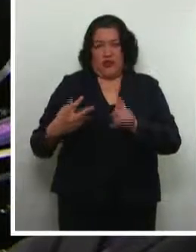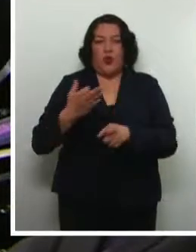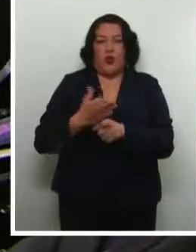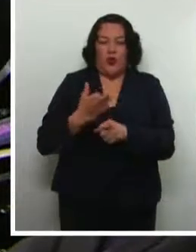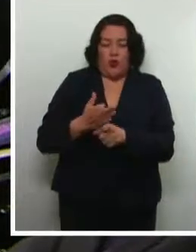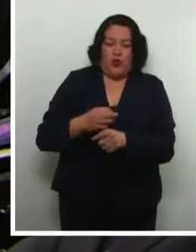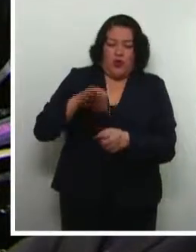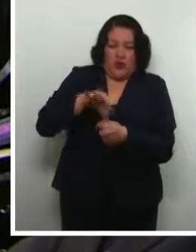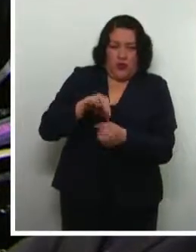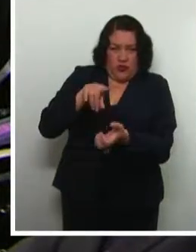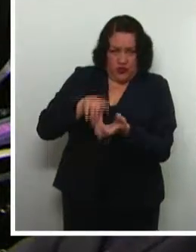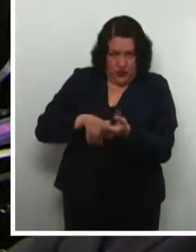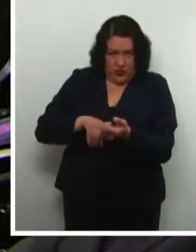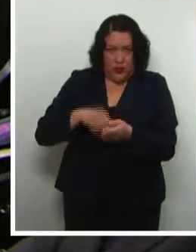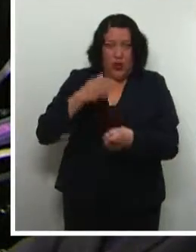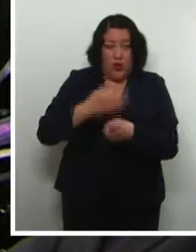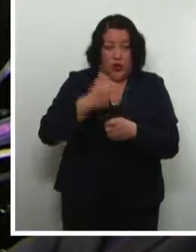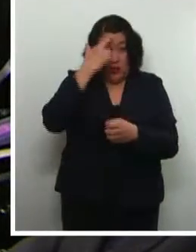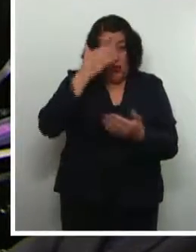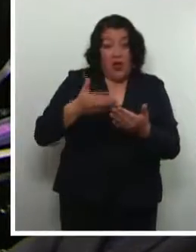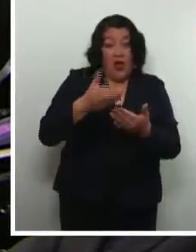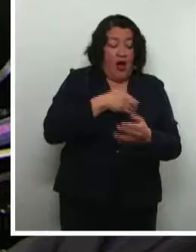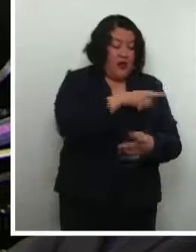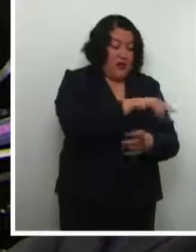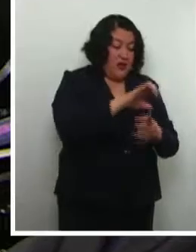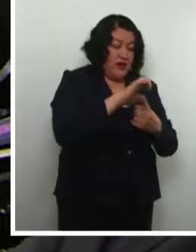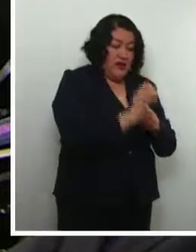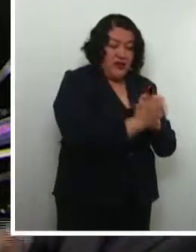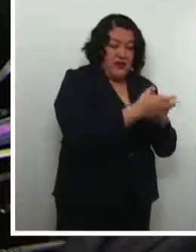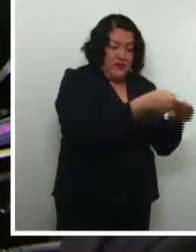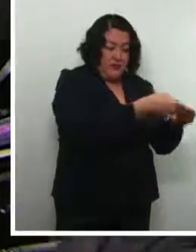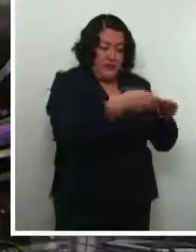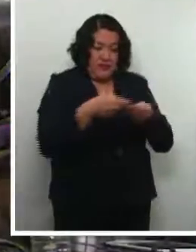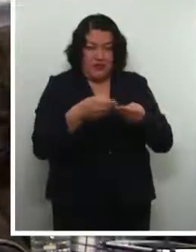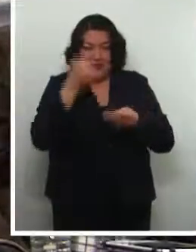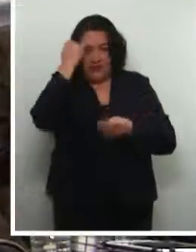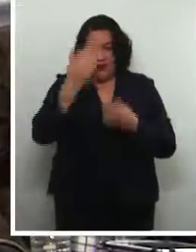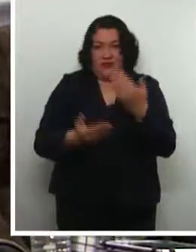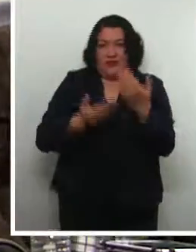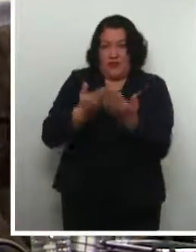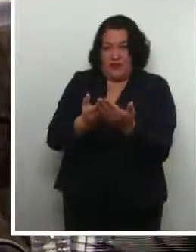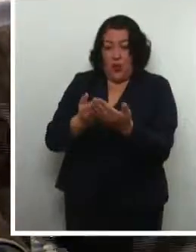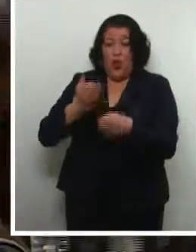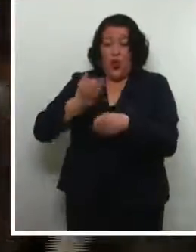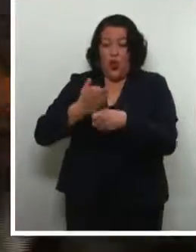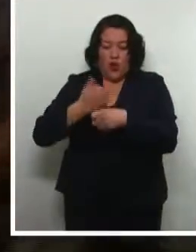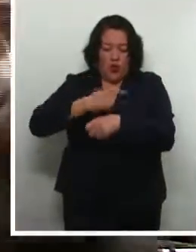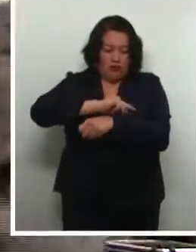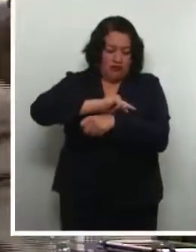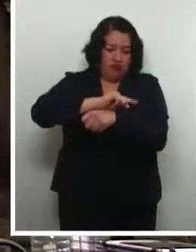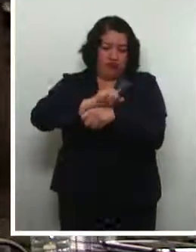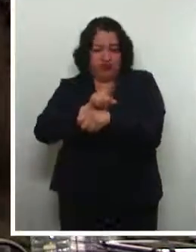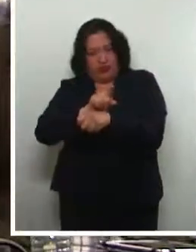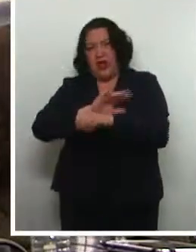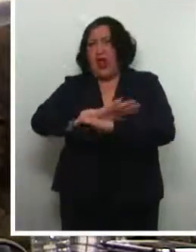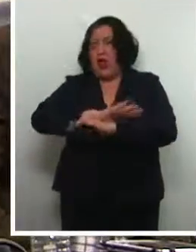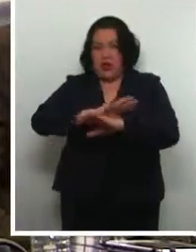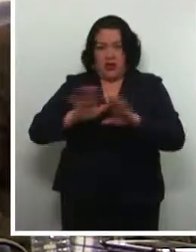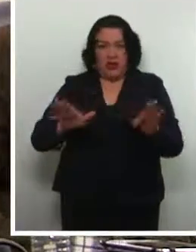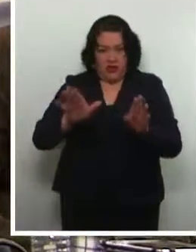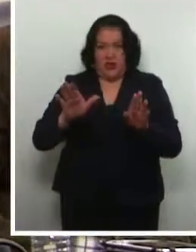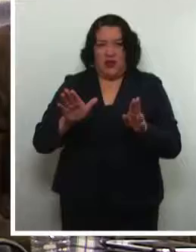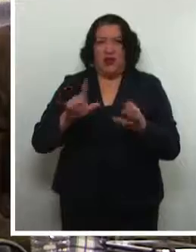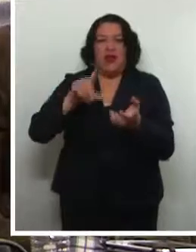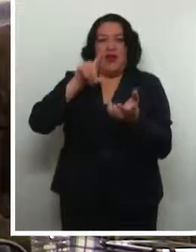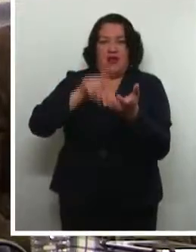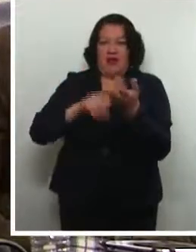los términos de este dictamen. Hasta este momento se acabó ya el tiempo de este tablero electrónico,